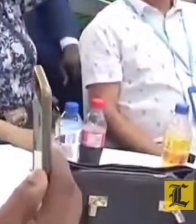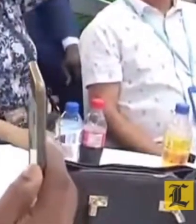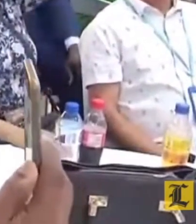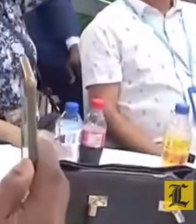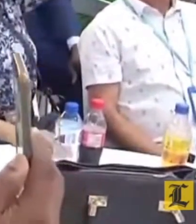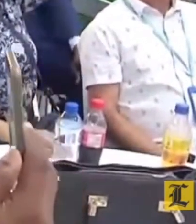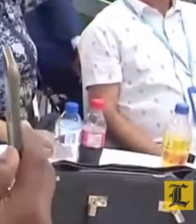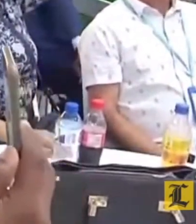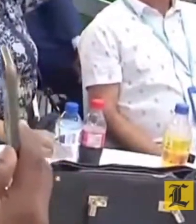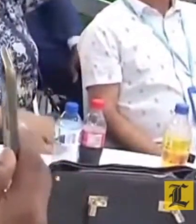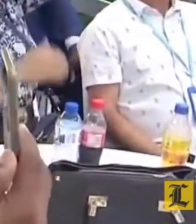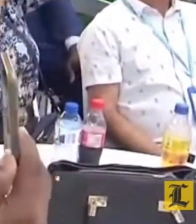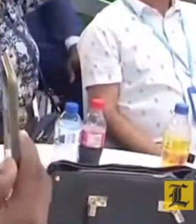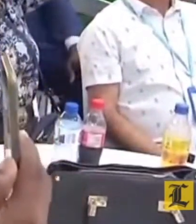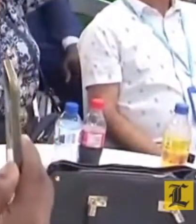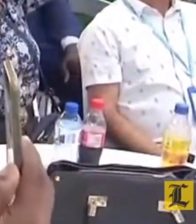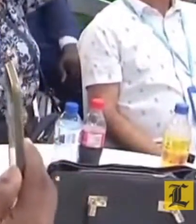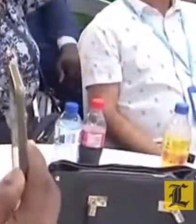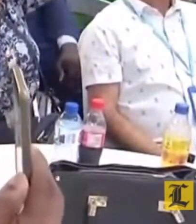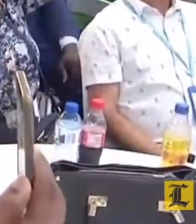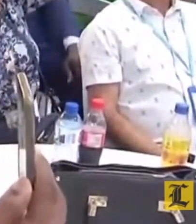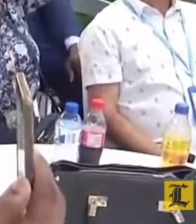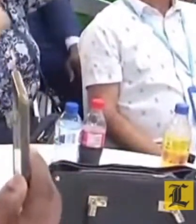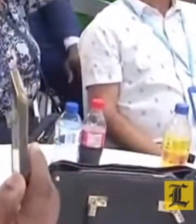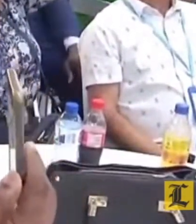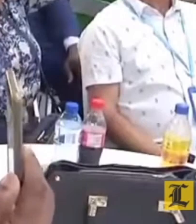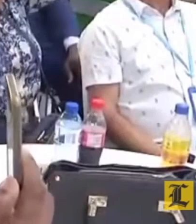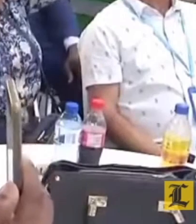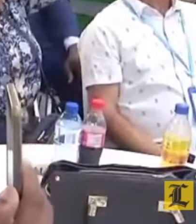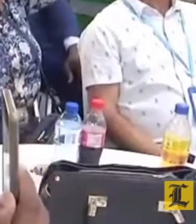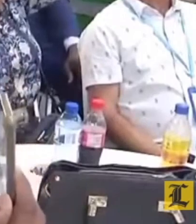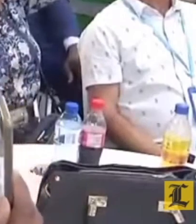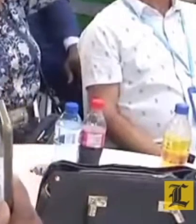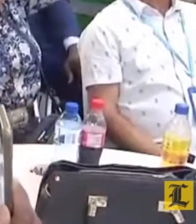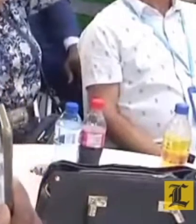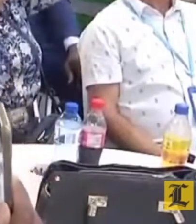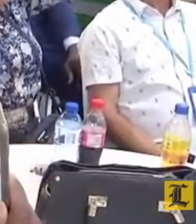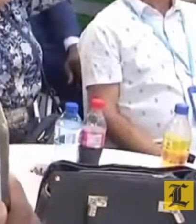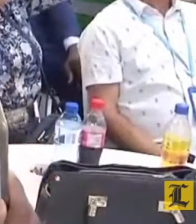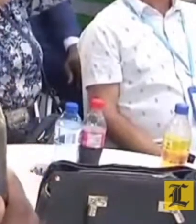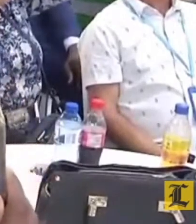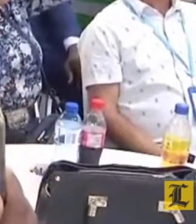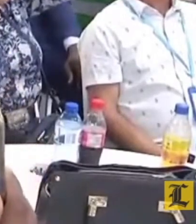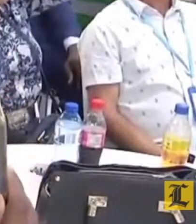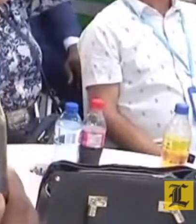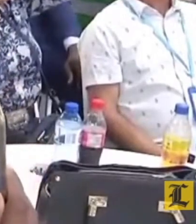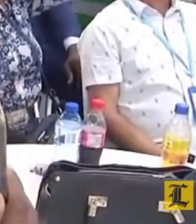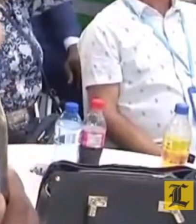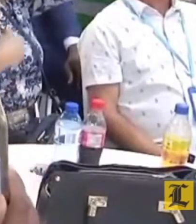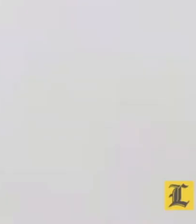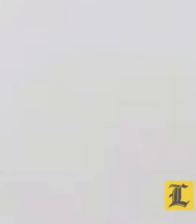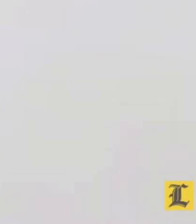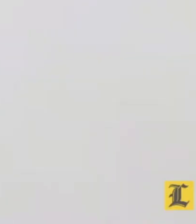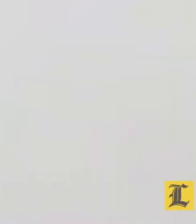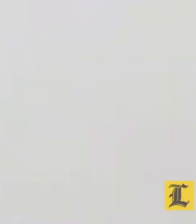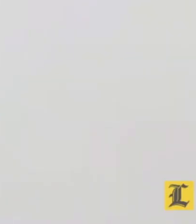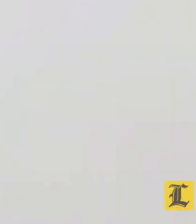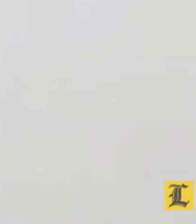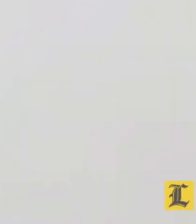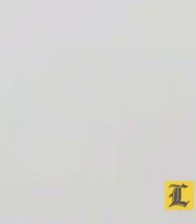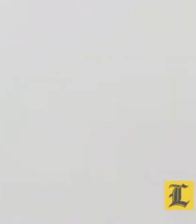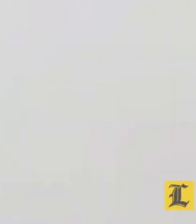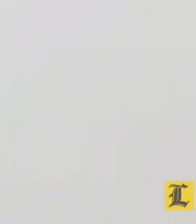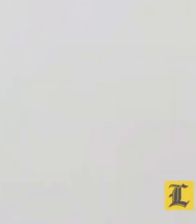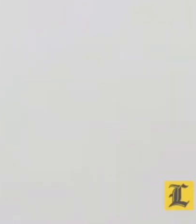Pero a todos, amigos y amigas, yo creo que ya se siente la brisita de Navidad, ¿verdad? Ya se siente